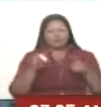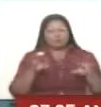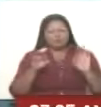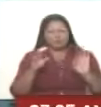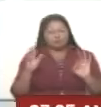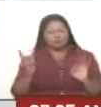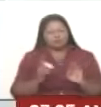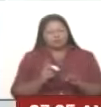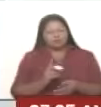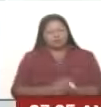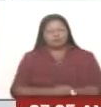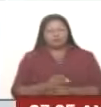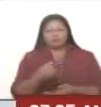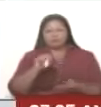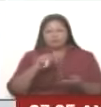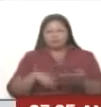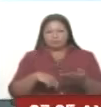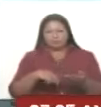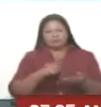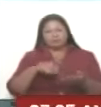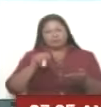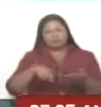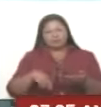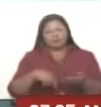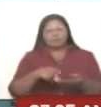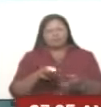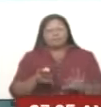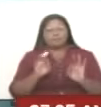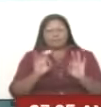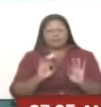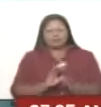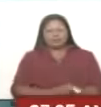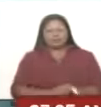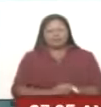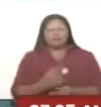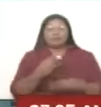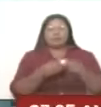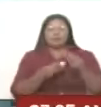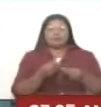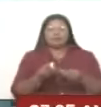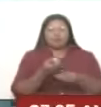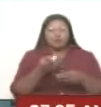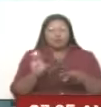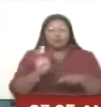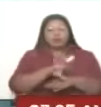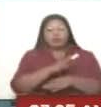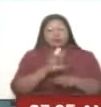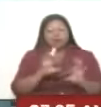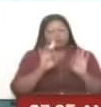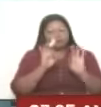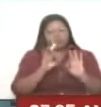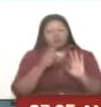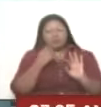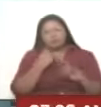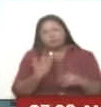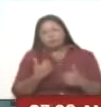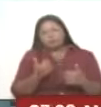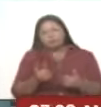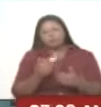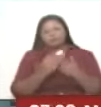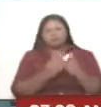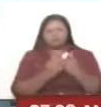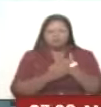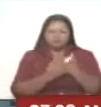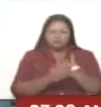viene. Yo firmé un contrato. Que ella prepara, prepara unos temas especiales. Entonces dije, bueno, está consentido el diputado de